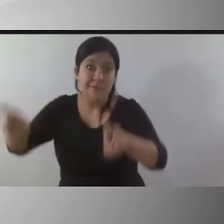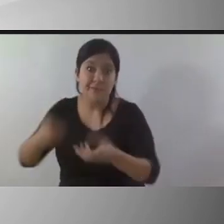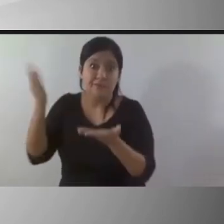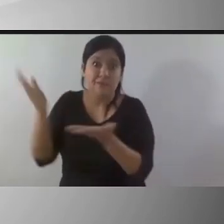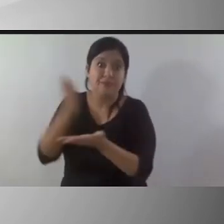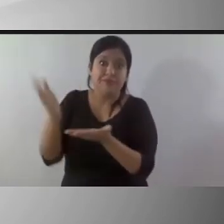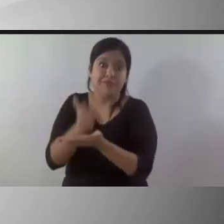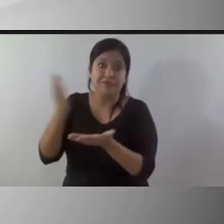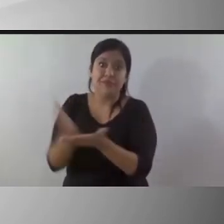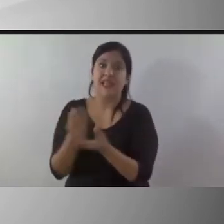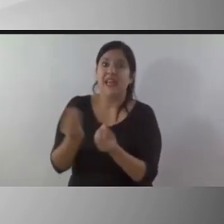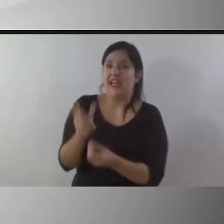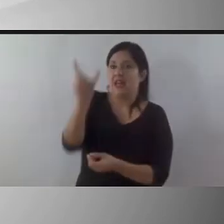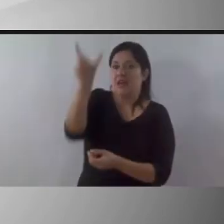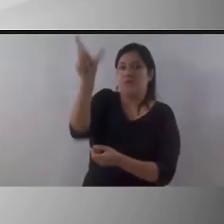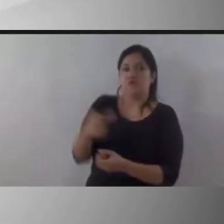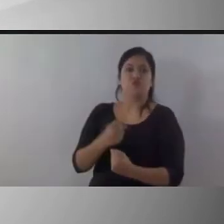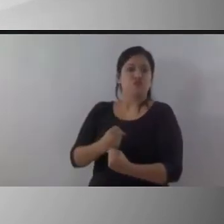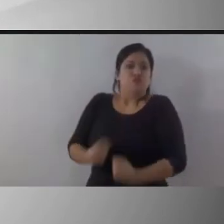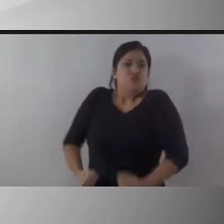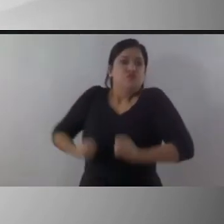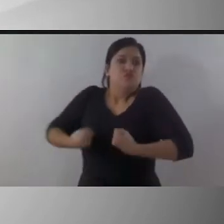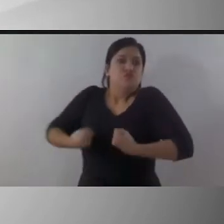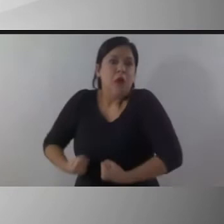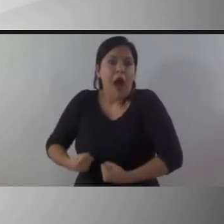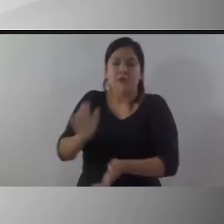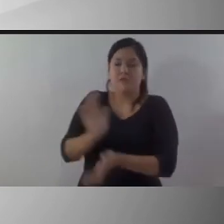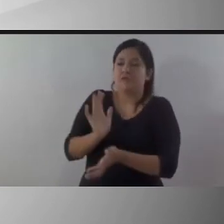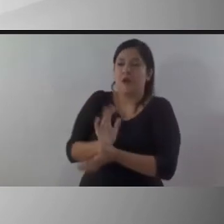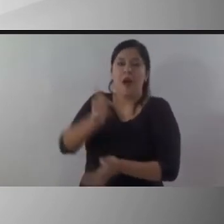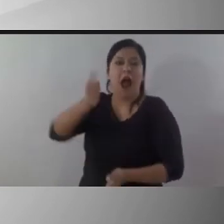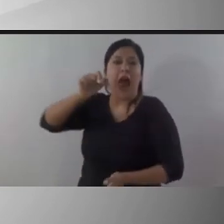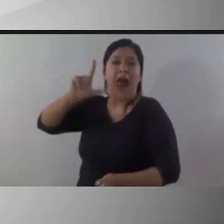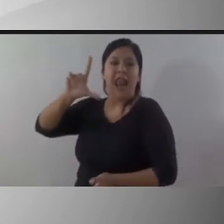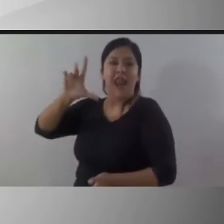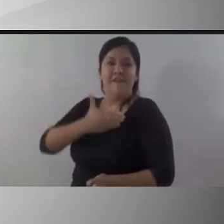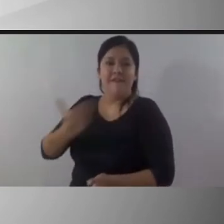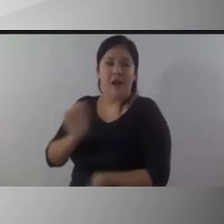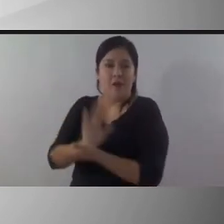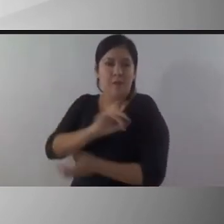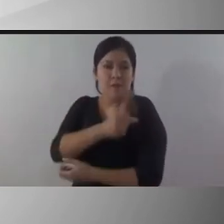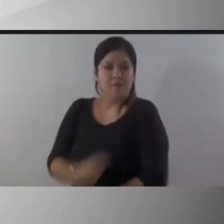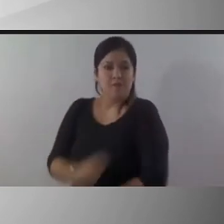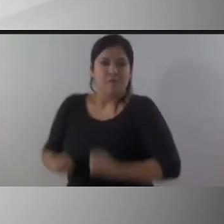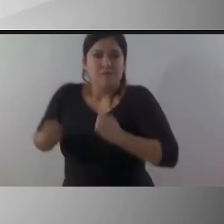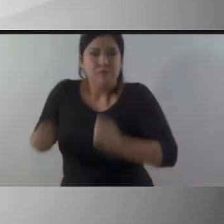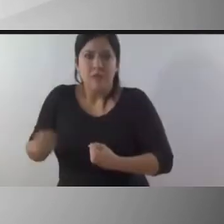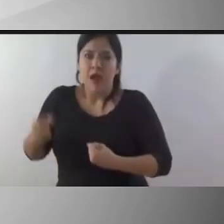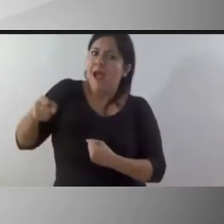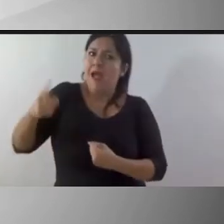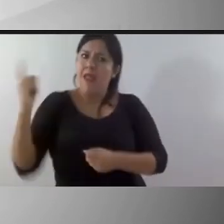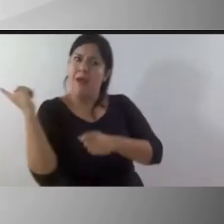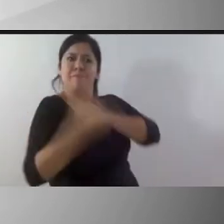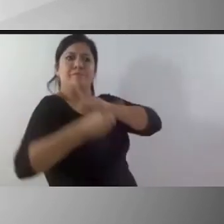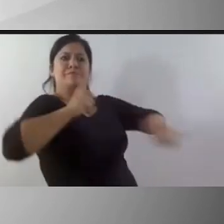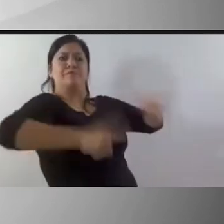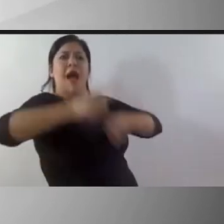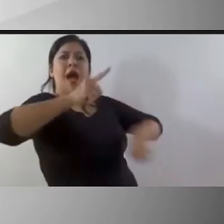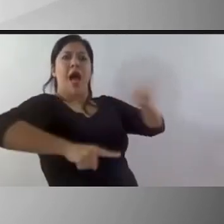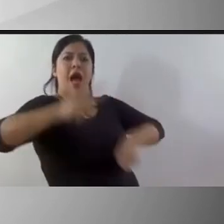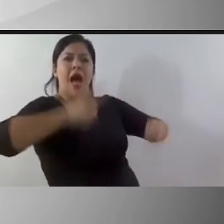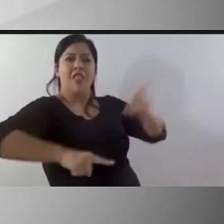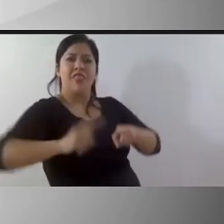el exitoso, el macho alfa de la manada, sea el que dirija a todos los demás y el que